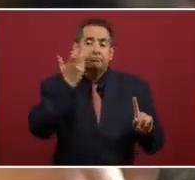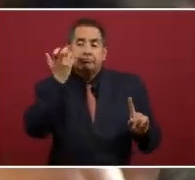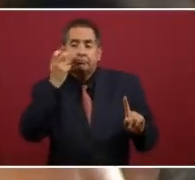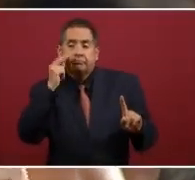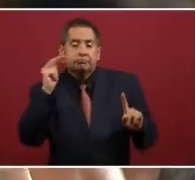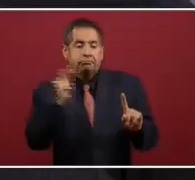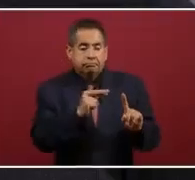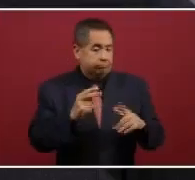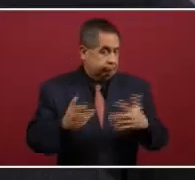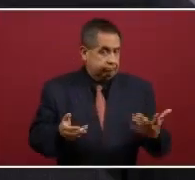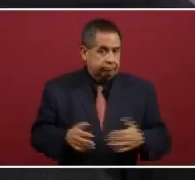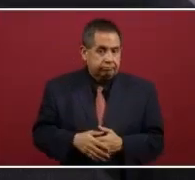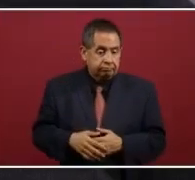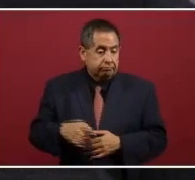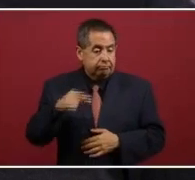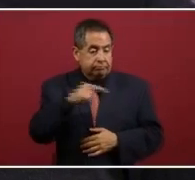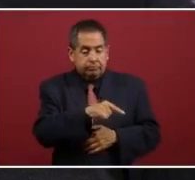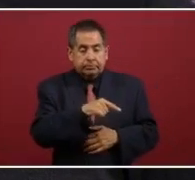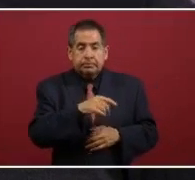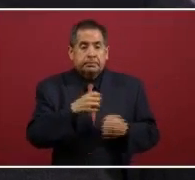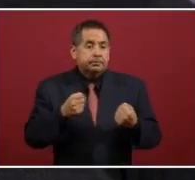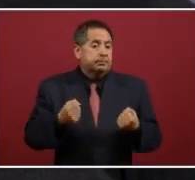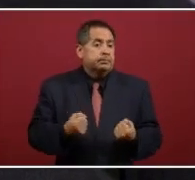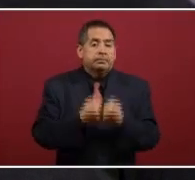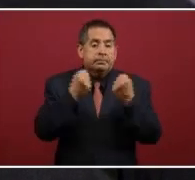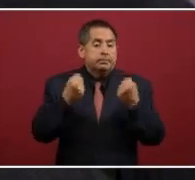tuvo un desencuentro muy fuerte